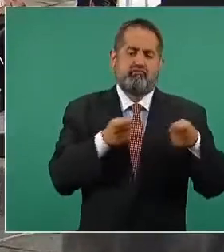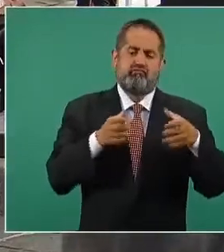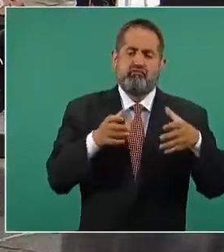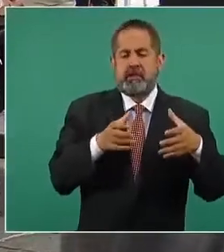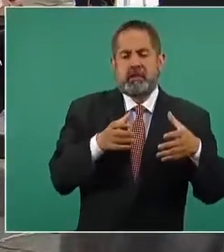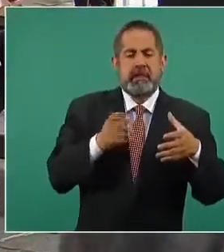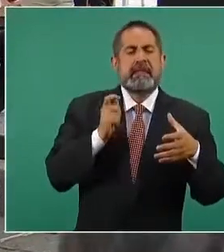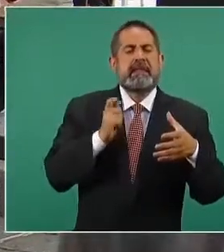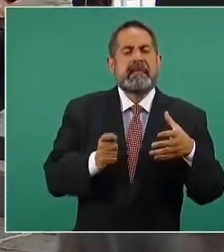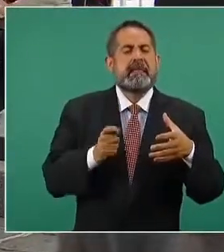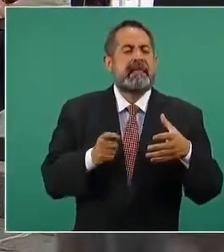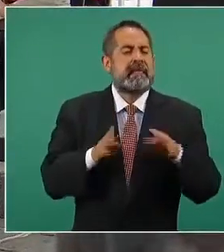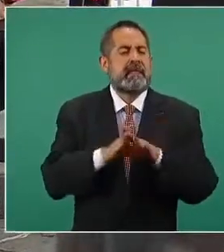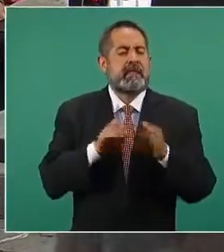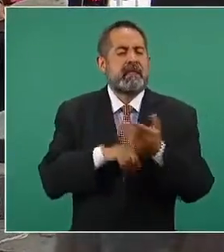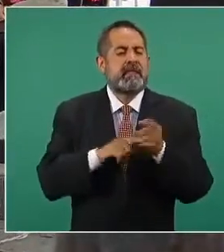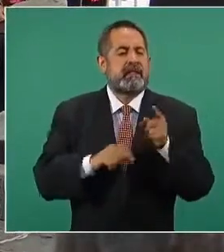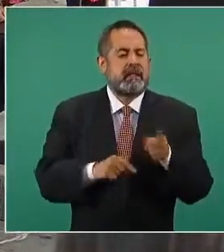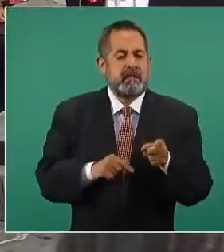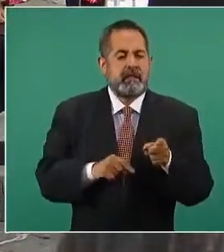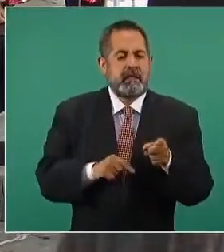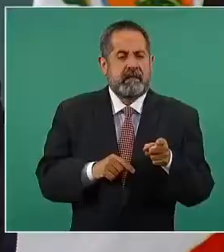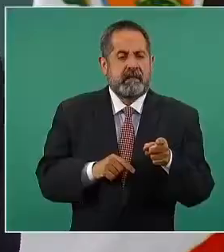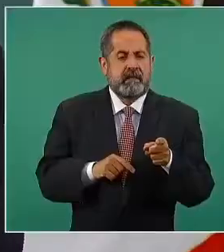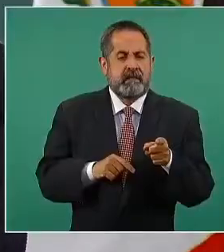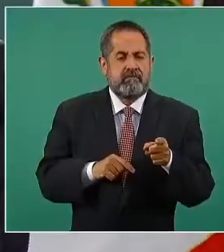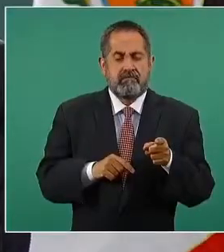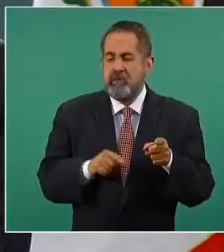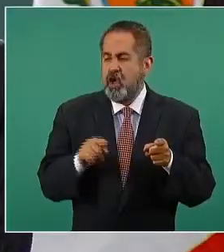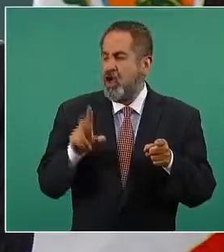consistía fundamentalmente en la excomunión.